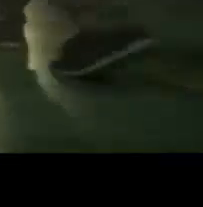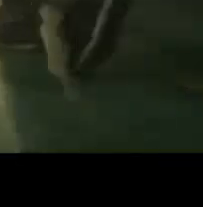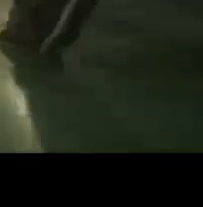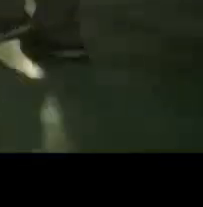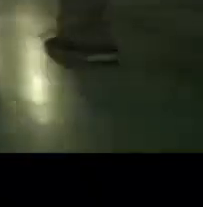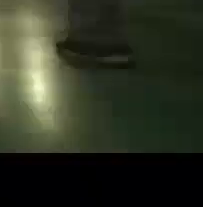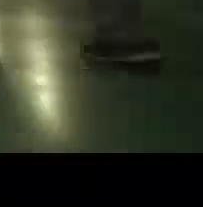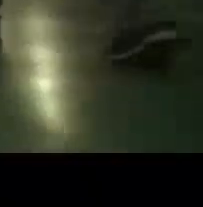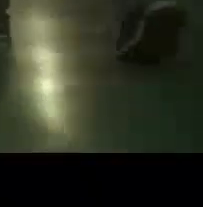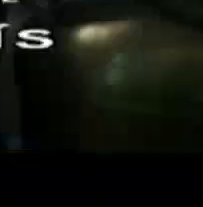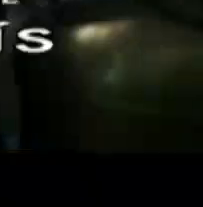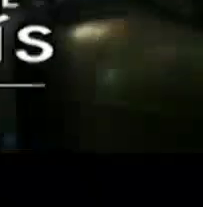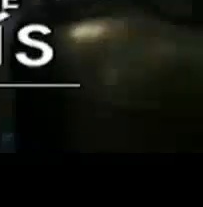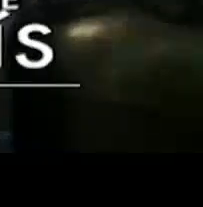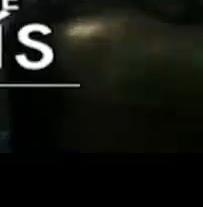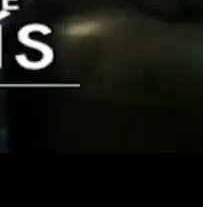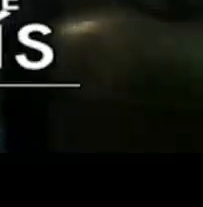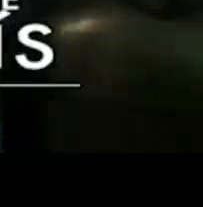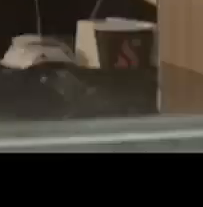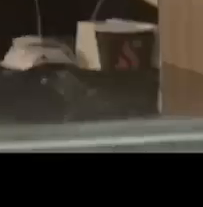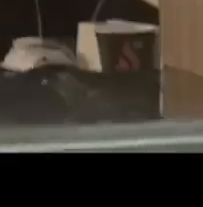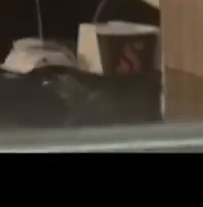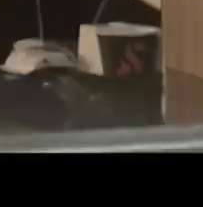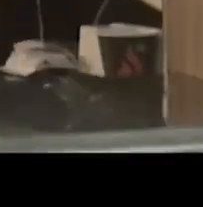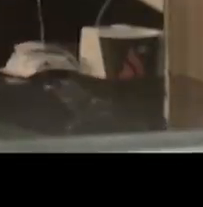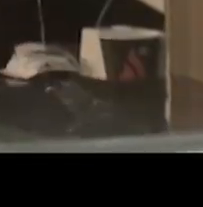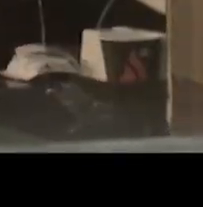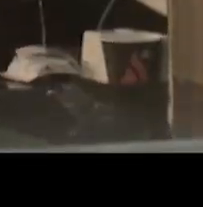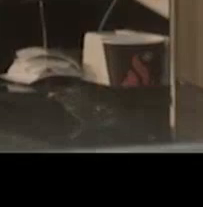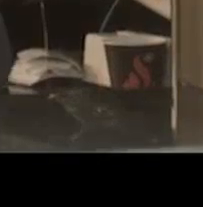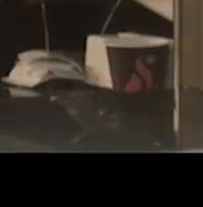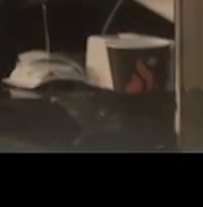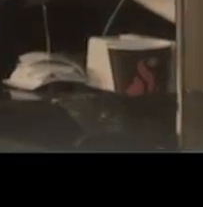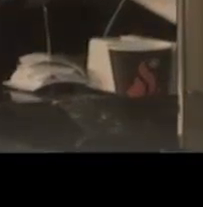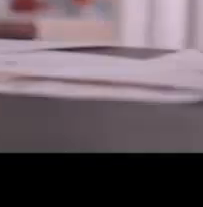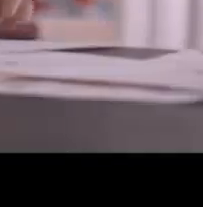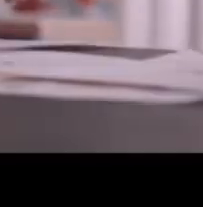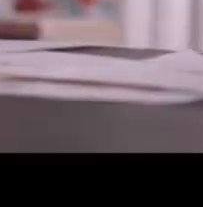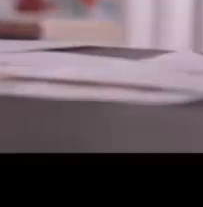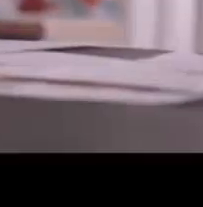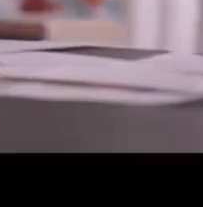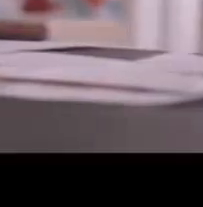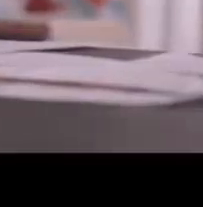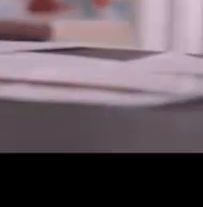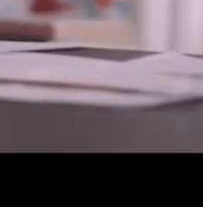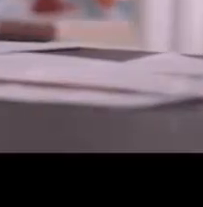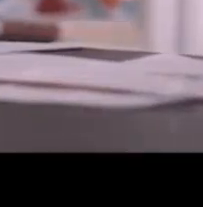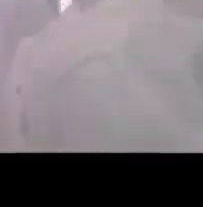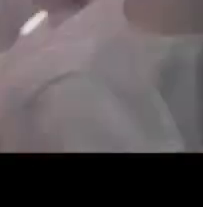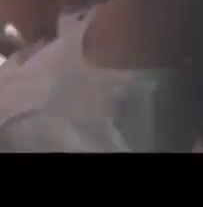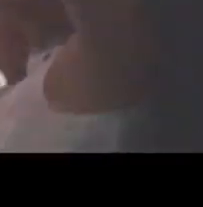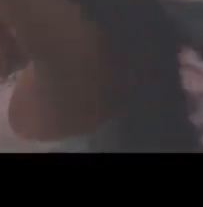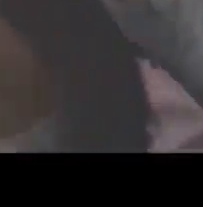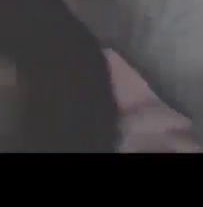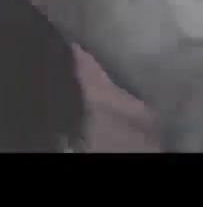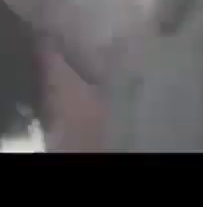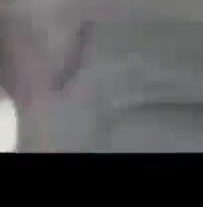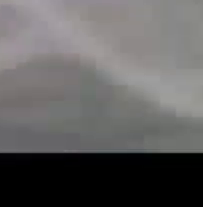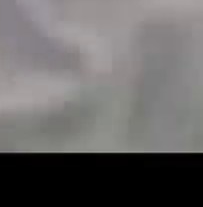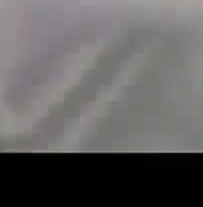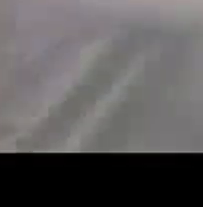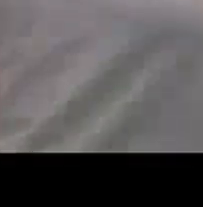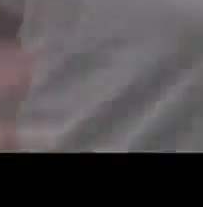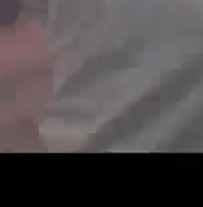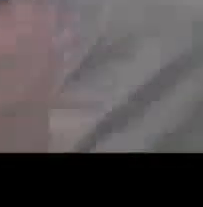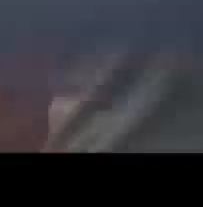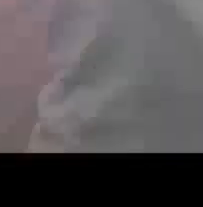Va con el desarrollo que mueve al país, con la valentía de emprender y con la libertad de crear. Va con el orgullo